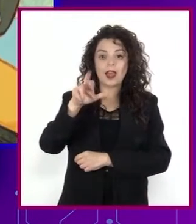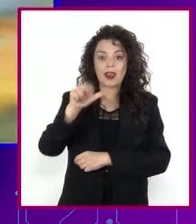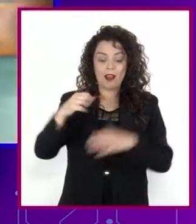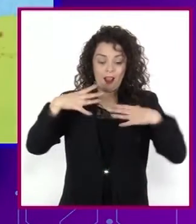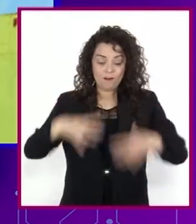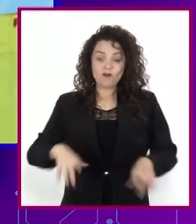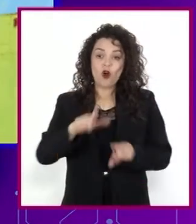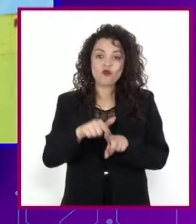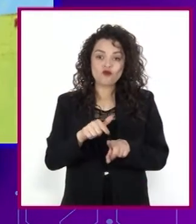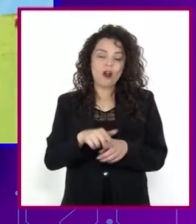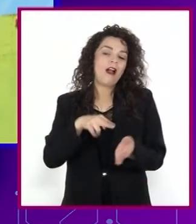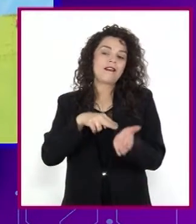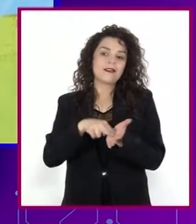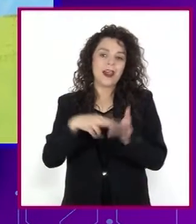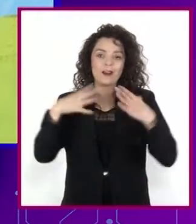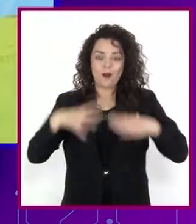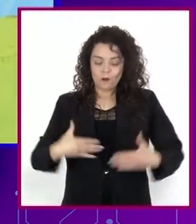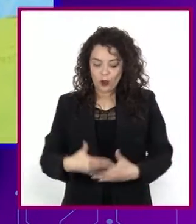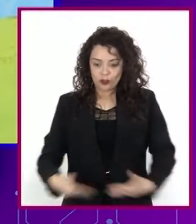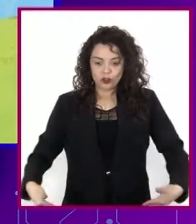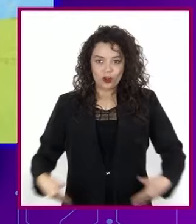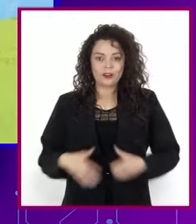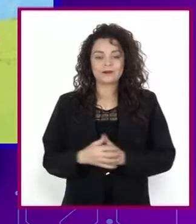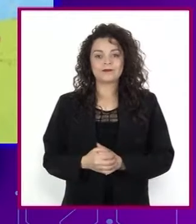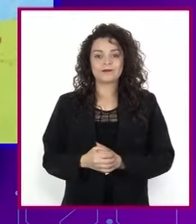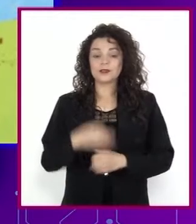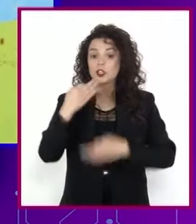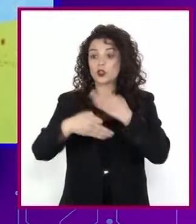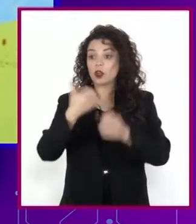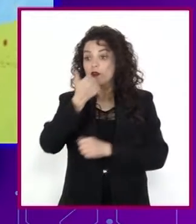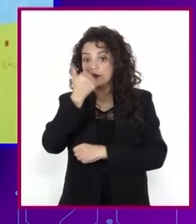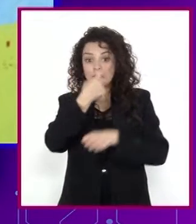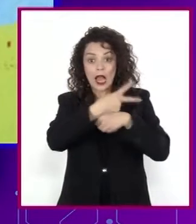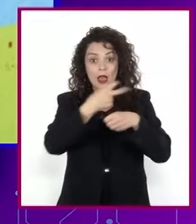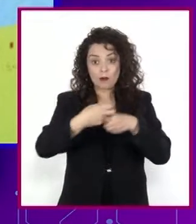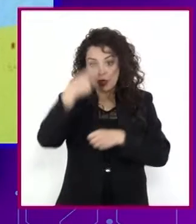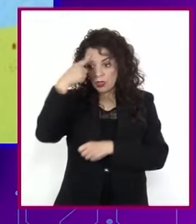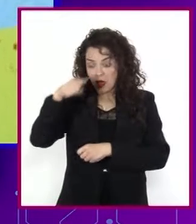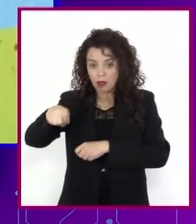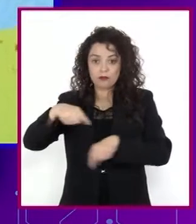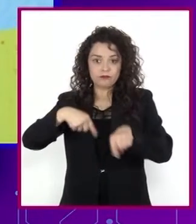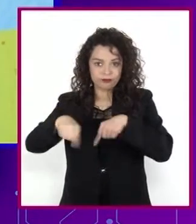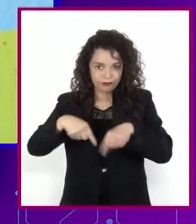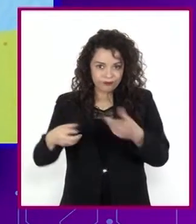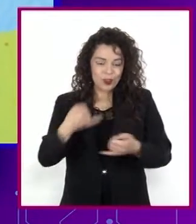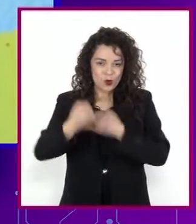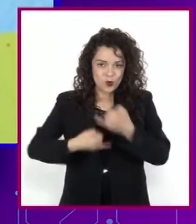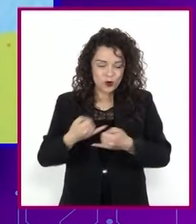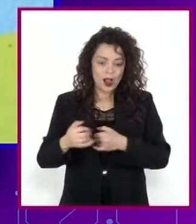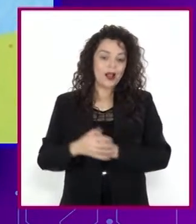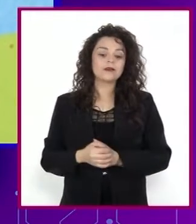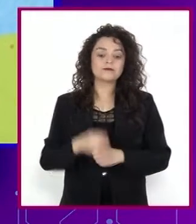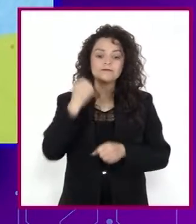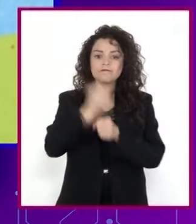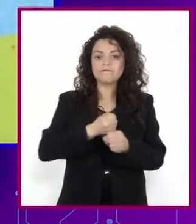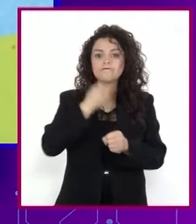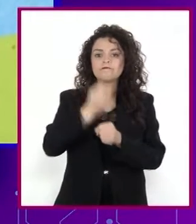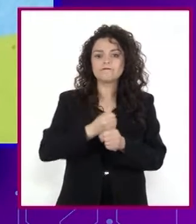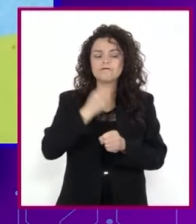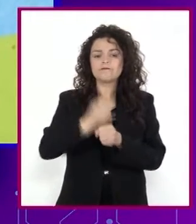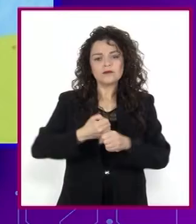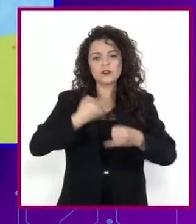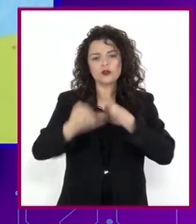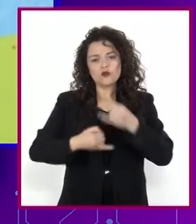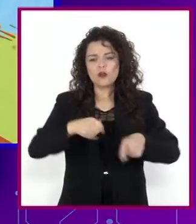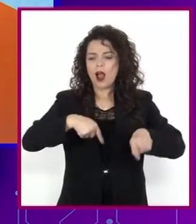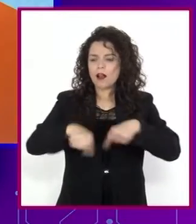Se invitó a todos los alumnos a formar parte de él. Las prácticas comenzaron a realizarse los sábados por la mañana en la